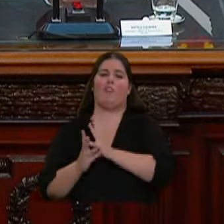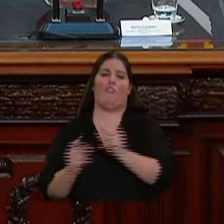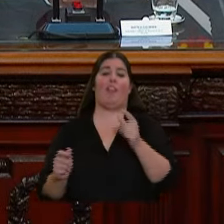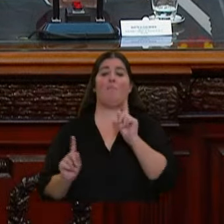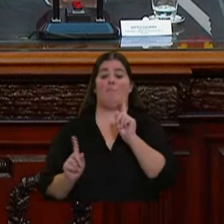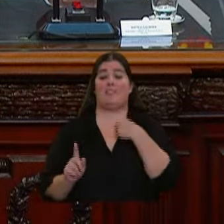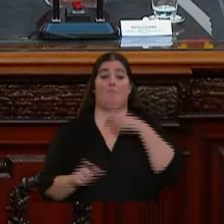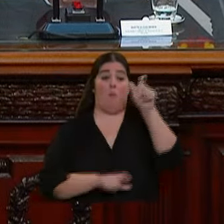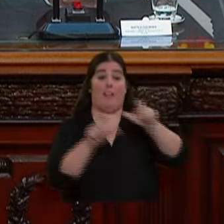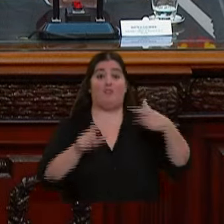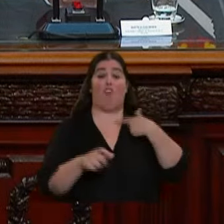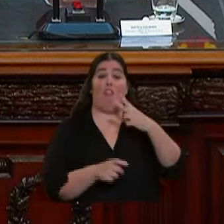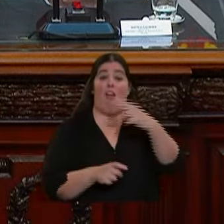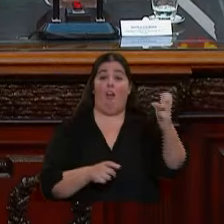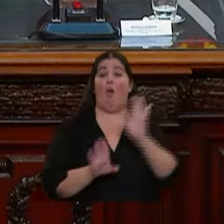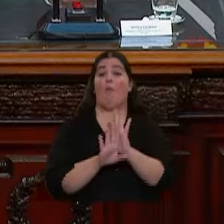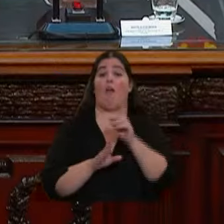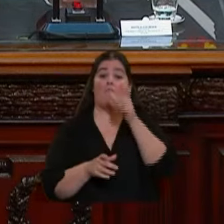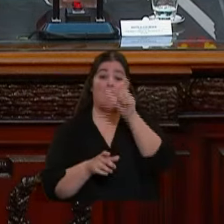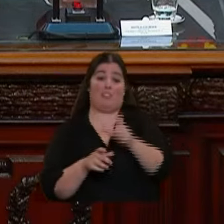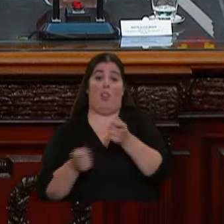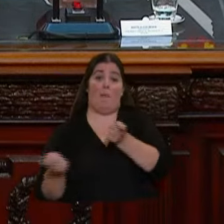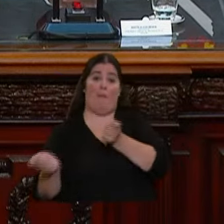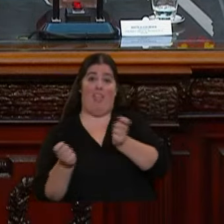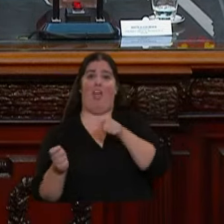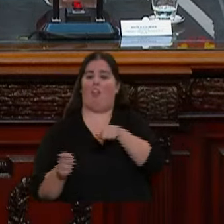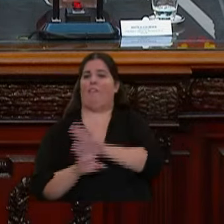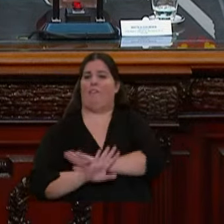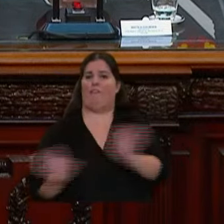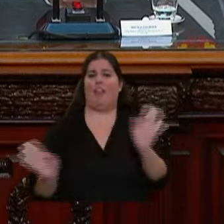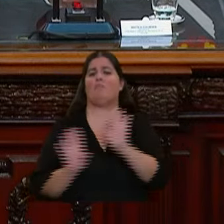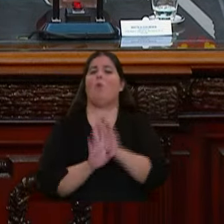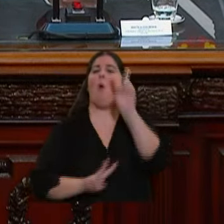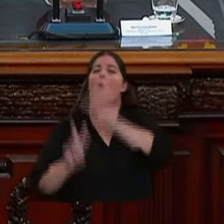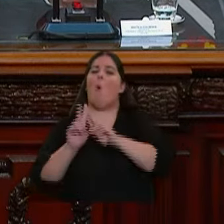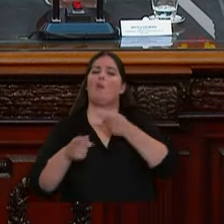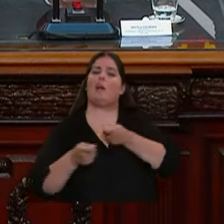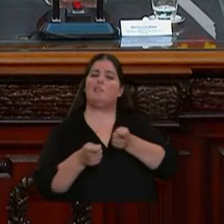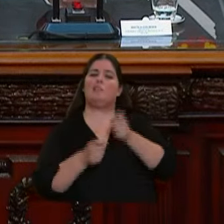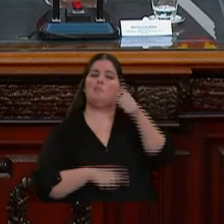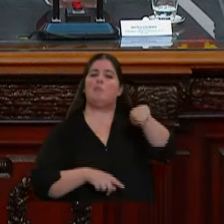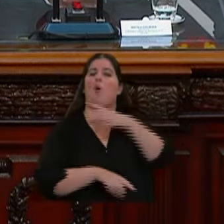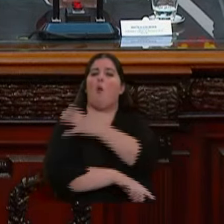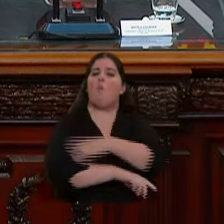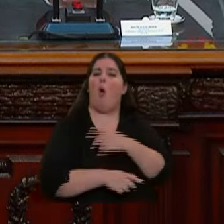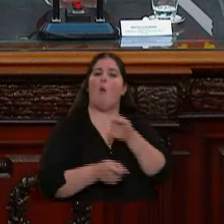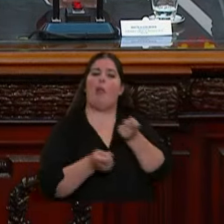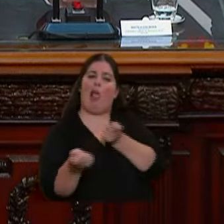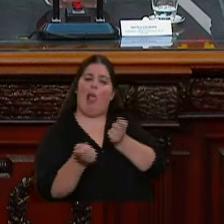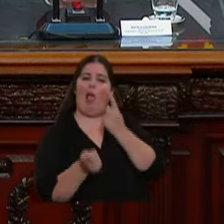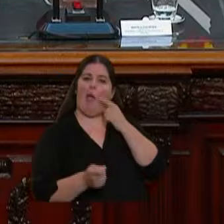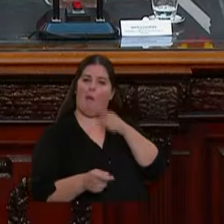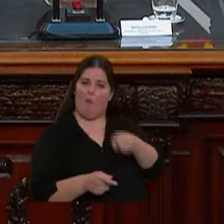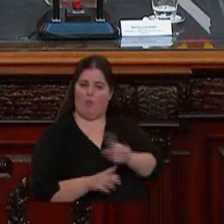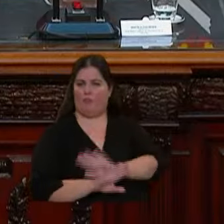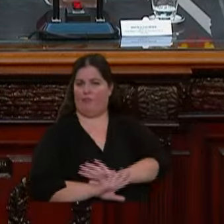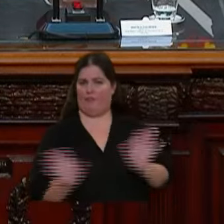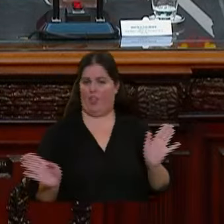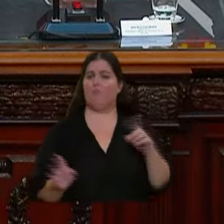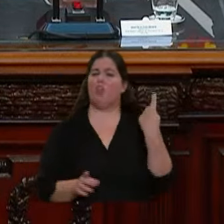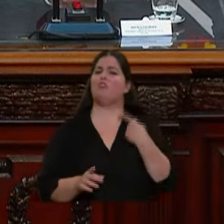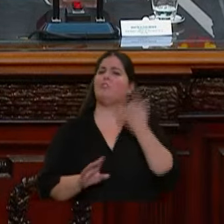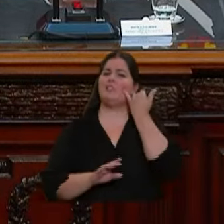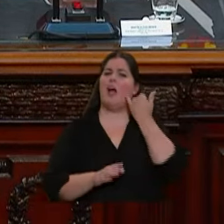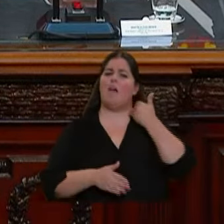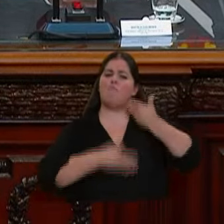intermediación de planes como mecanismo recaudatorio y como recurso extorsivo para manipular a los que menos tienen. Por eso llevamos adelante